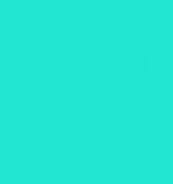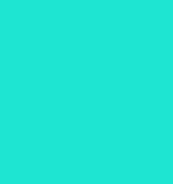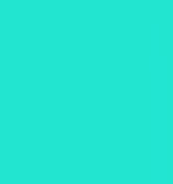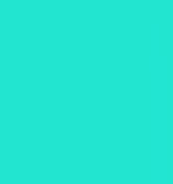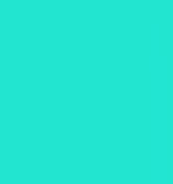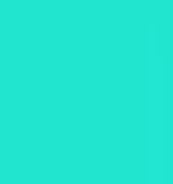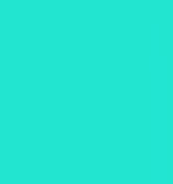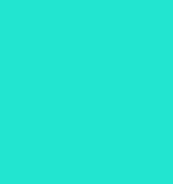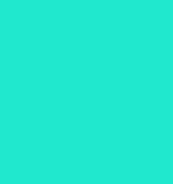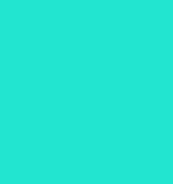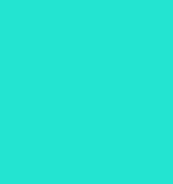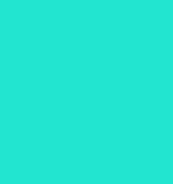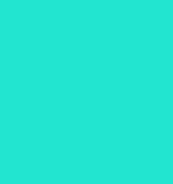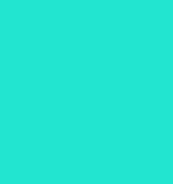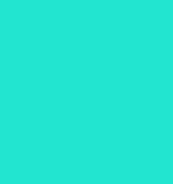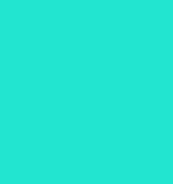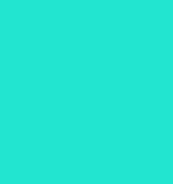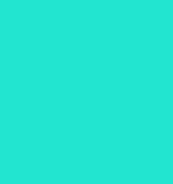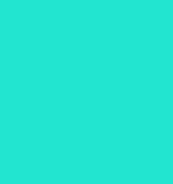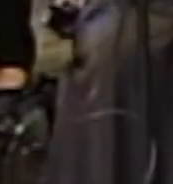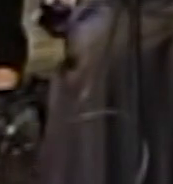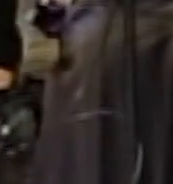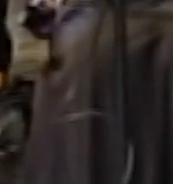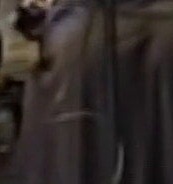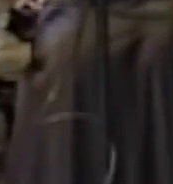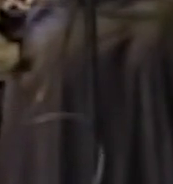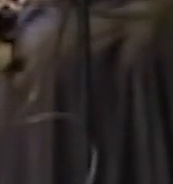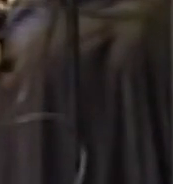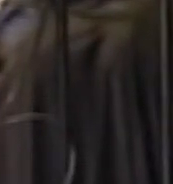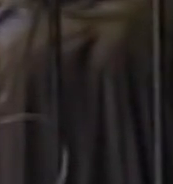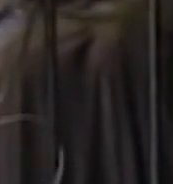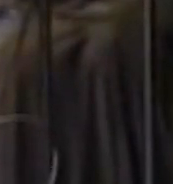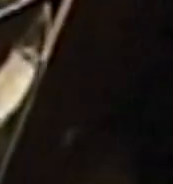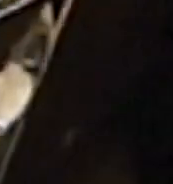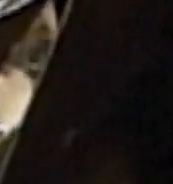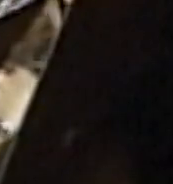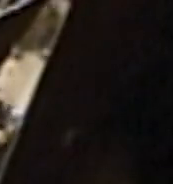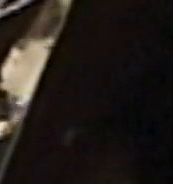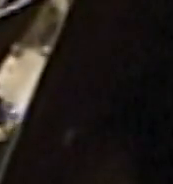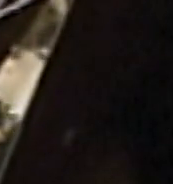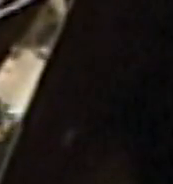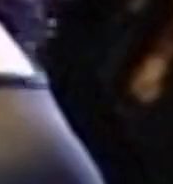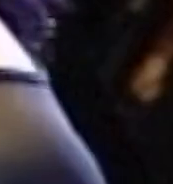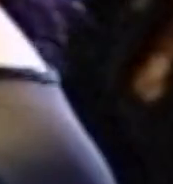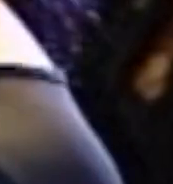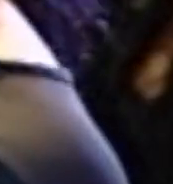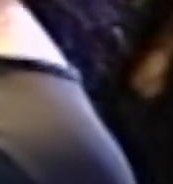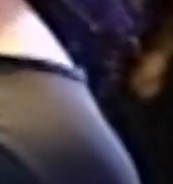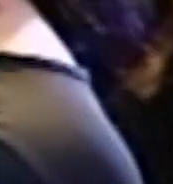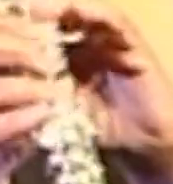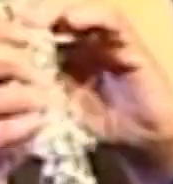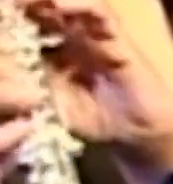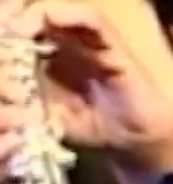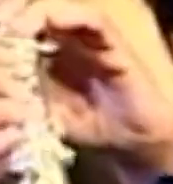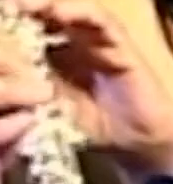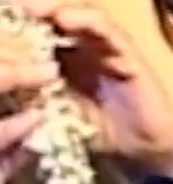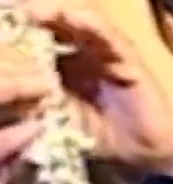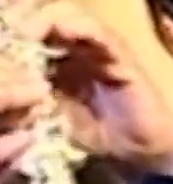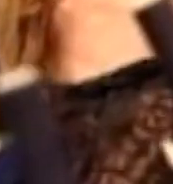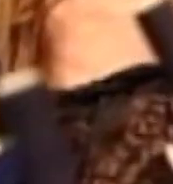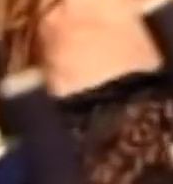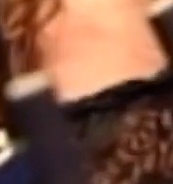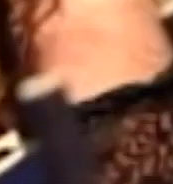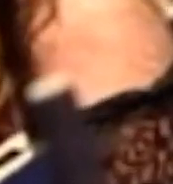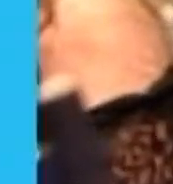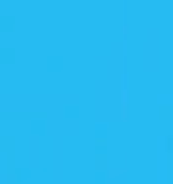tarde, Banda de Mujeres de Costa Rica, que nos muestra un proyecto musical que debutó en marzo del 2017 y que hizo historia